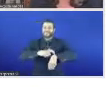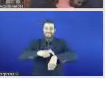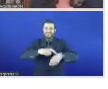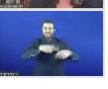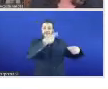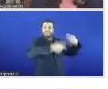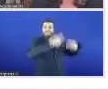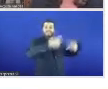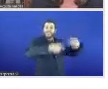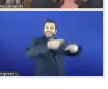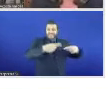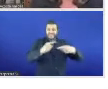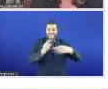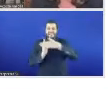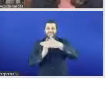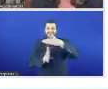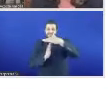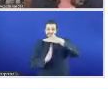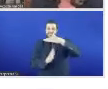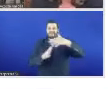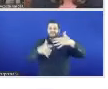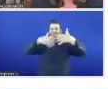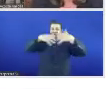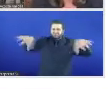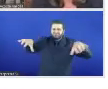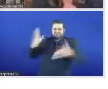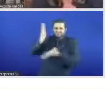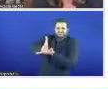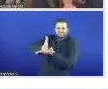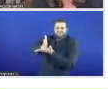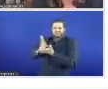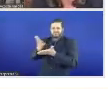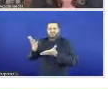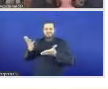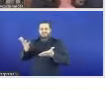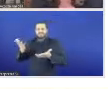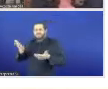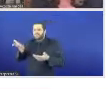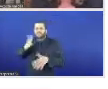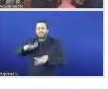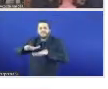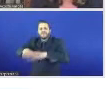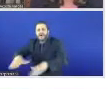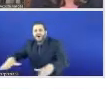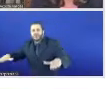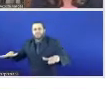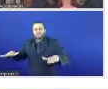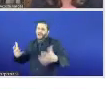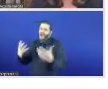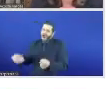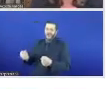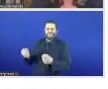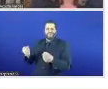y discriminatorias contra las mujeres y las niñas, tienen un efecto de alto riesgo para ellas, porque facilitan la acción